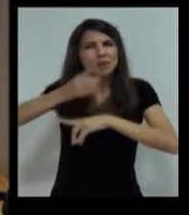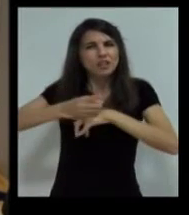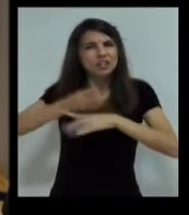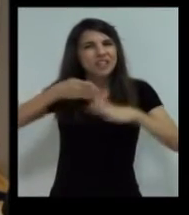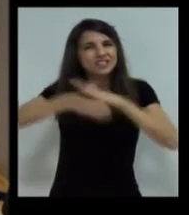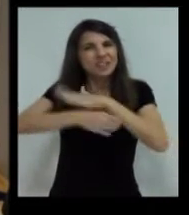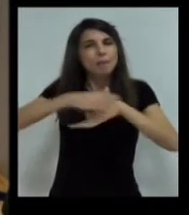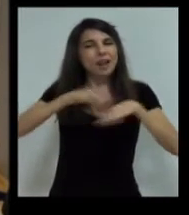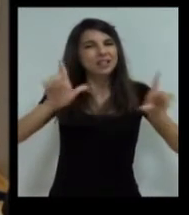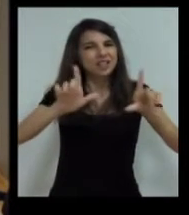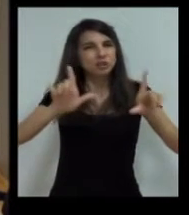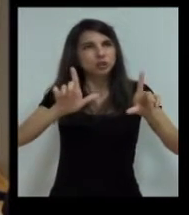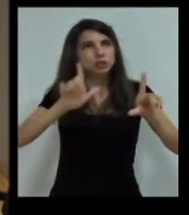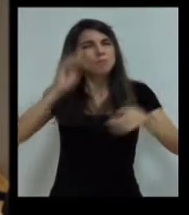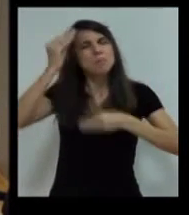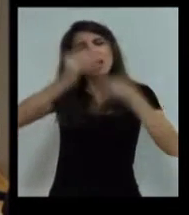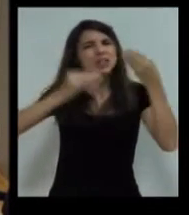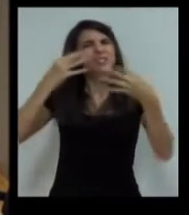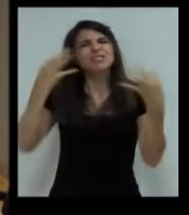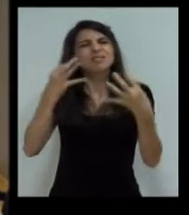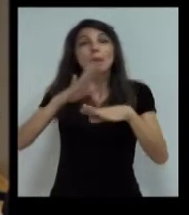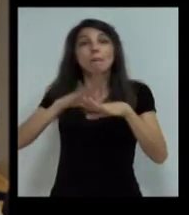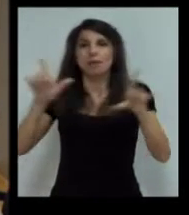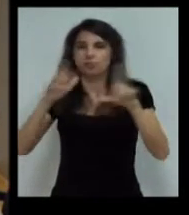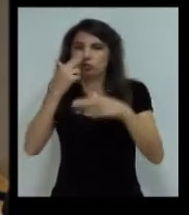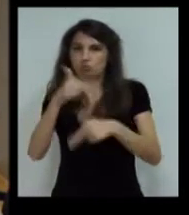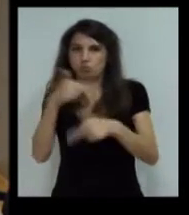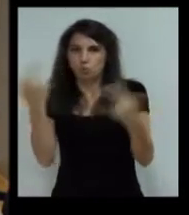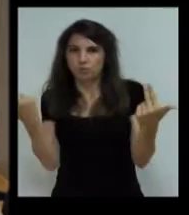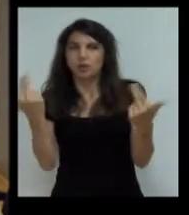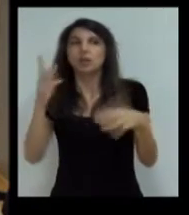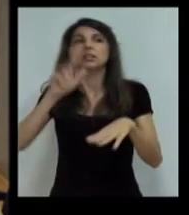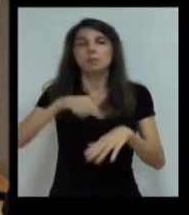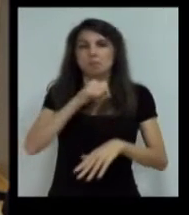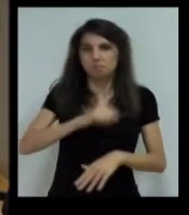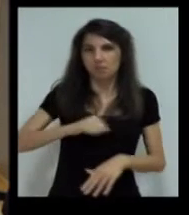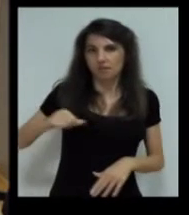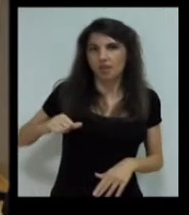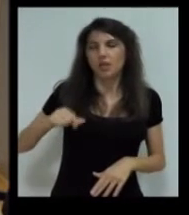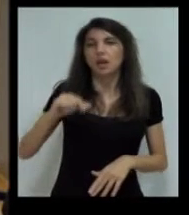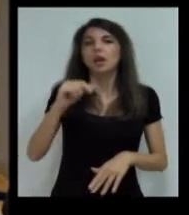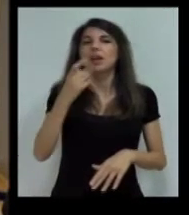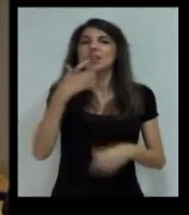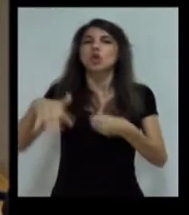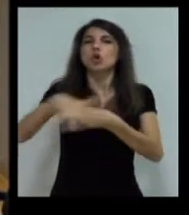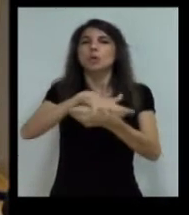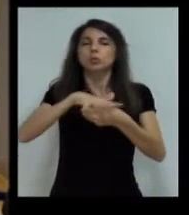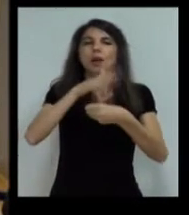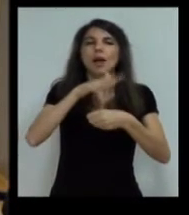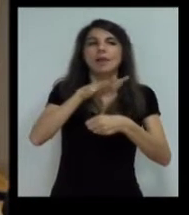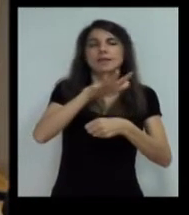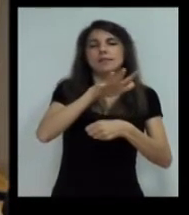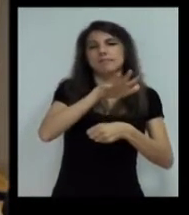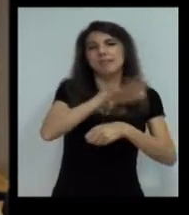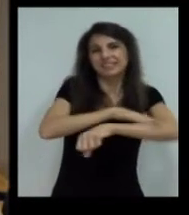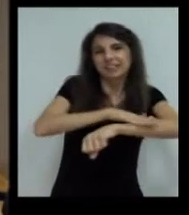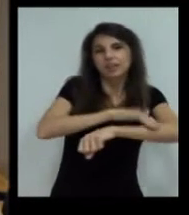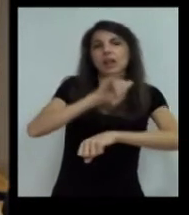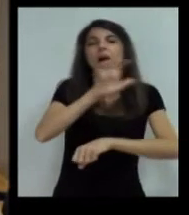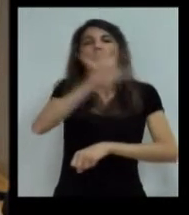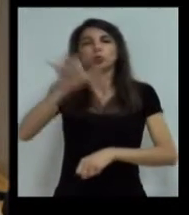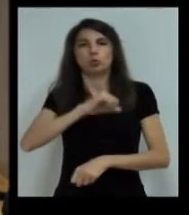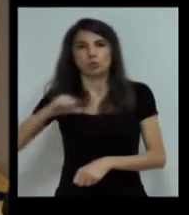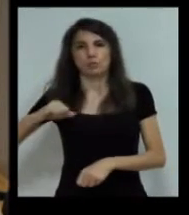televisión, se planteaban para las televisiones públicas, para las televisiones privadas de cobertura estatal y cobertura autonómica, y también para